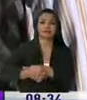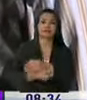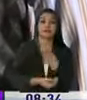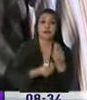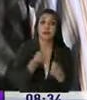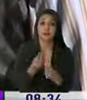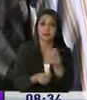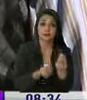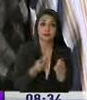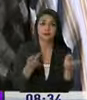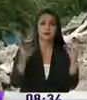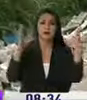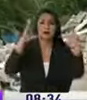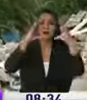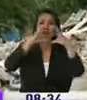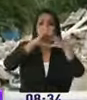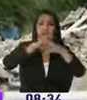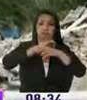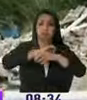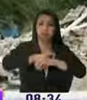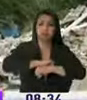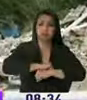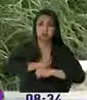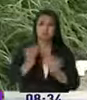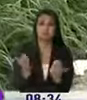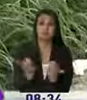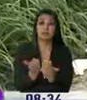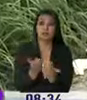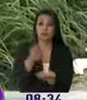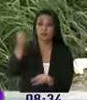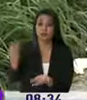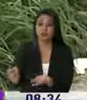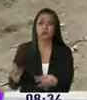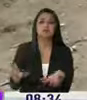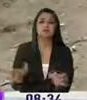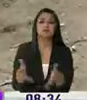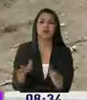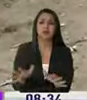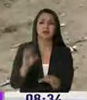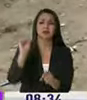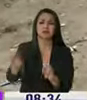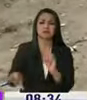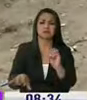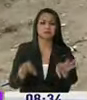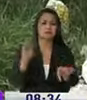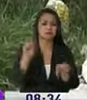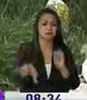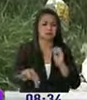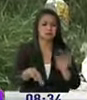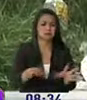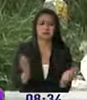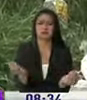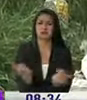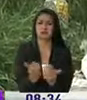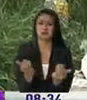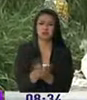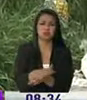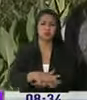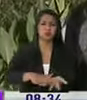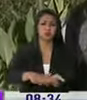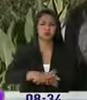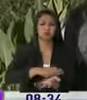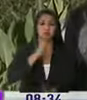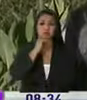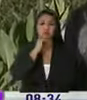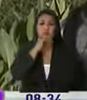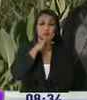es oscuro. La falta de contenedores dicen que ha hecho que este lugar se convierta en un verdadero botadero de basura.